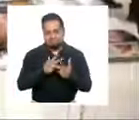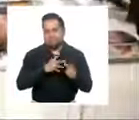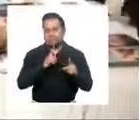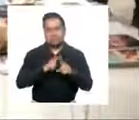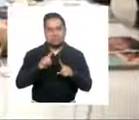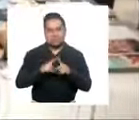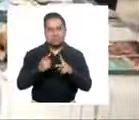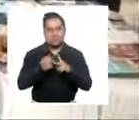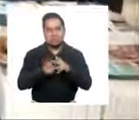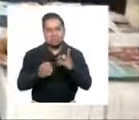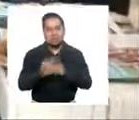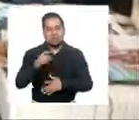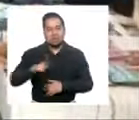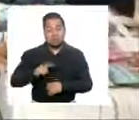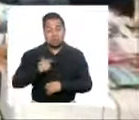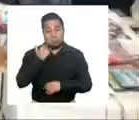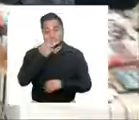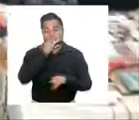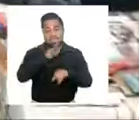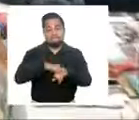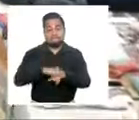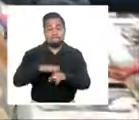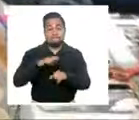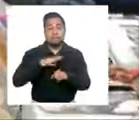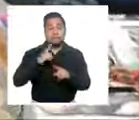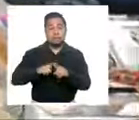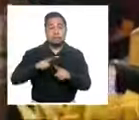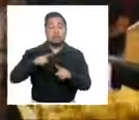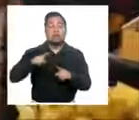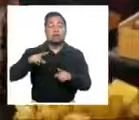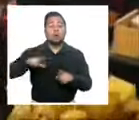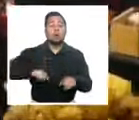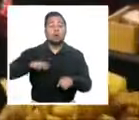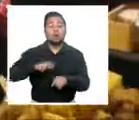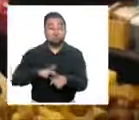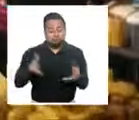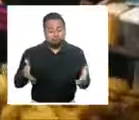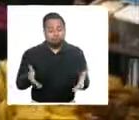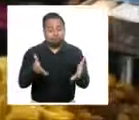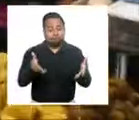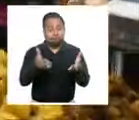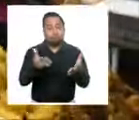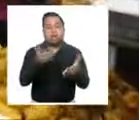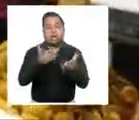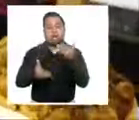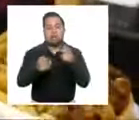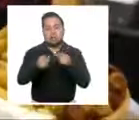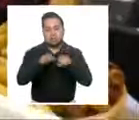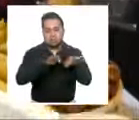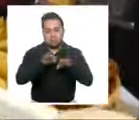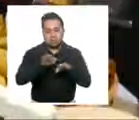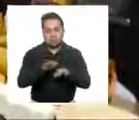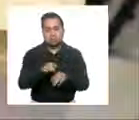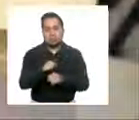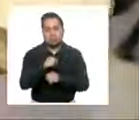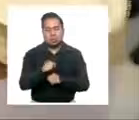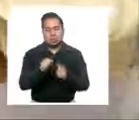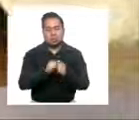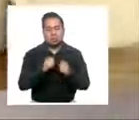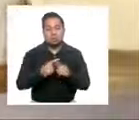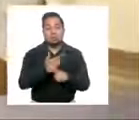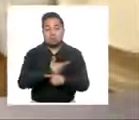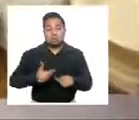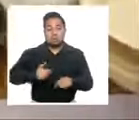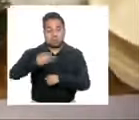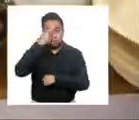primavera, quiero decirles que gracias al impulso del señor gobernador y este trabajo fraterno con nuestro presidente